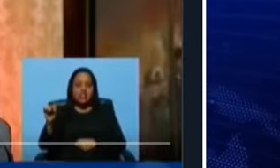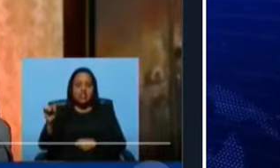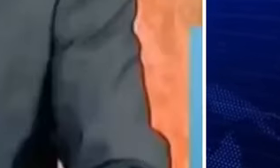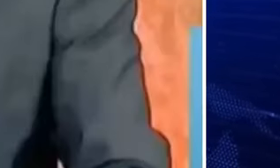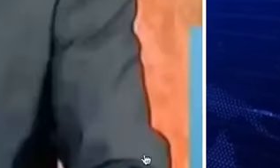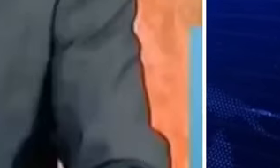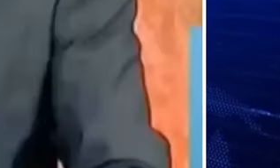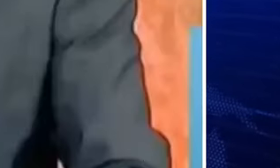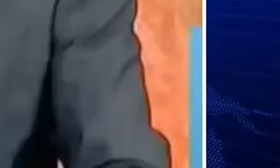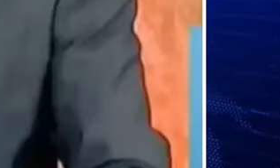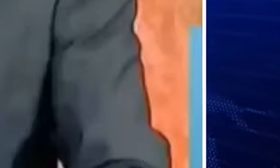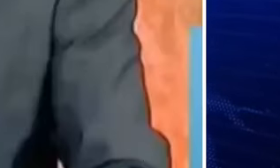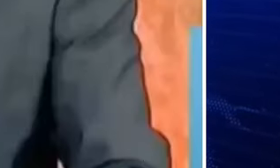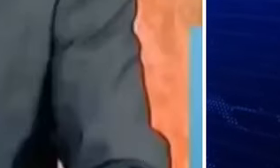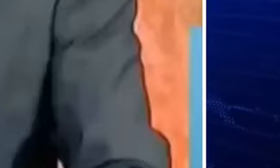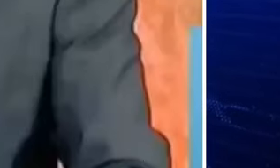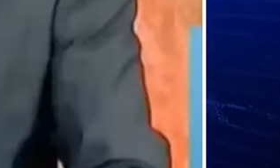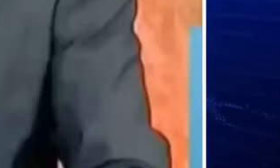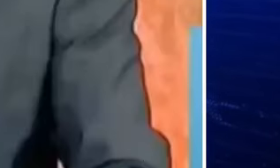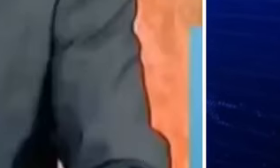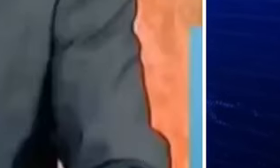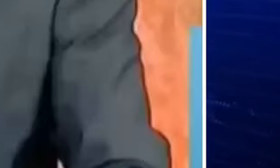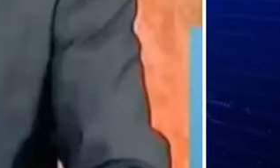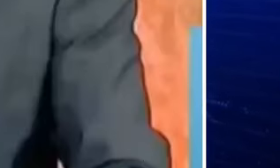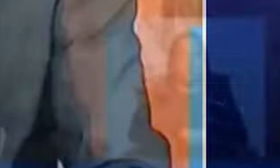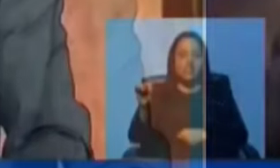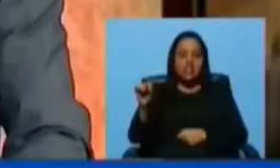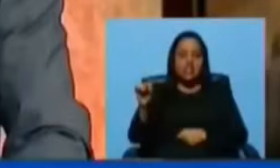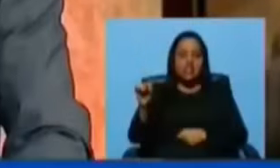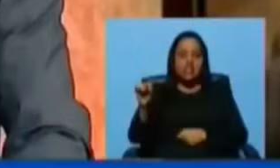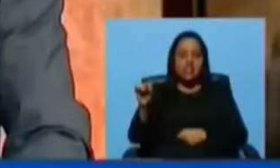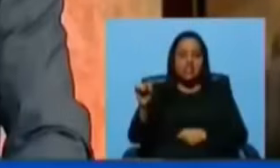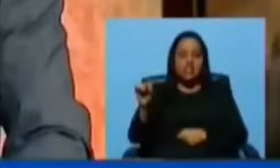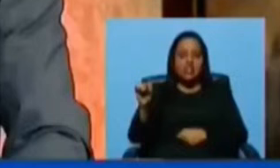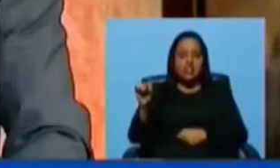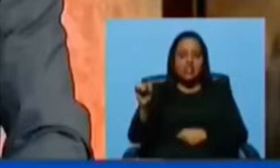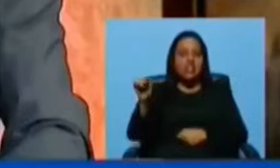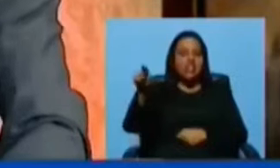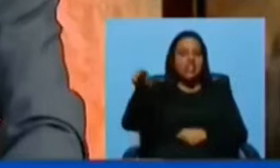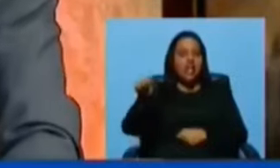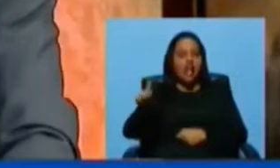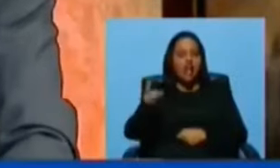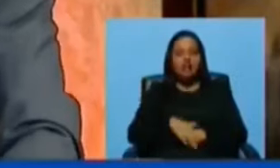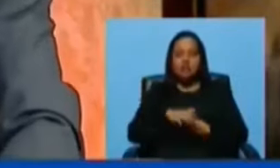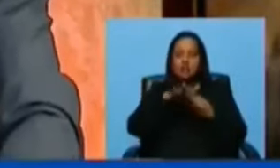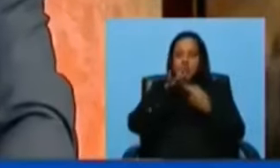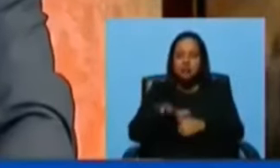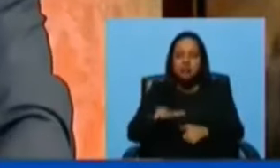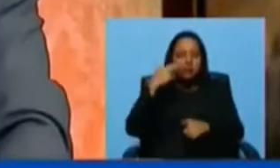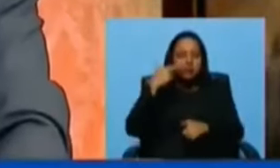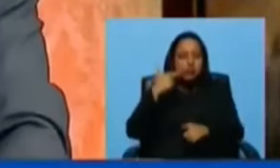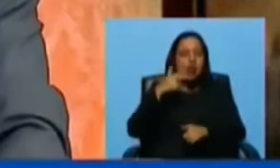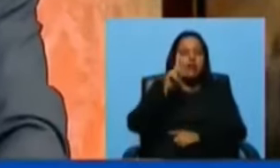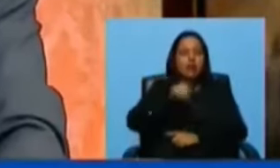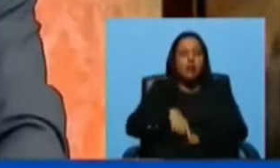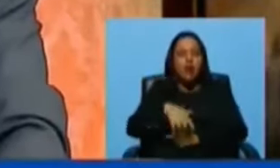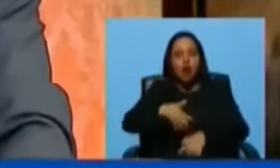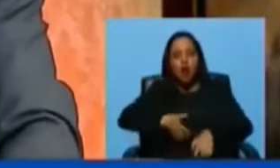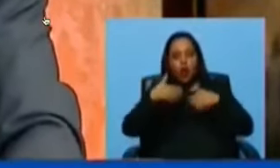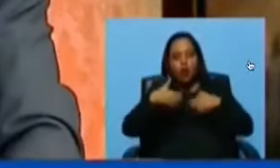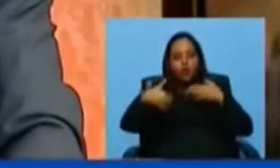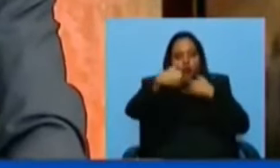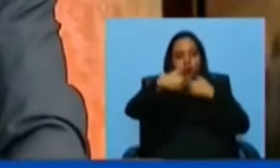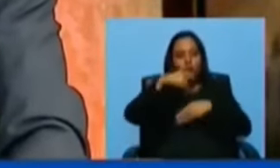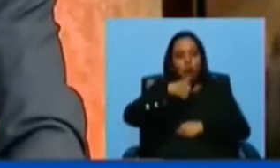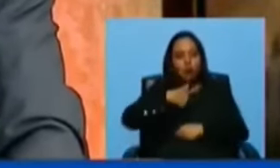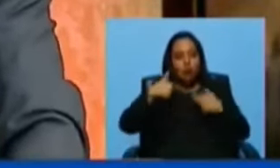que les estén diciendo que lo hagan ahora escuchemos entonces lo que mencionaba por acá por eso presidente nosotros en la asamblea